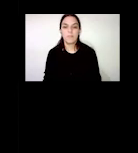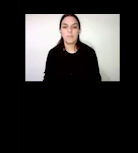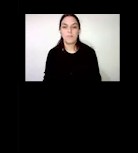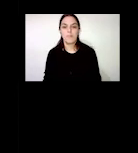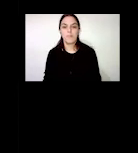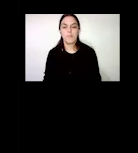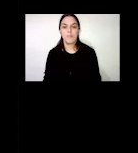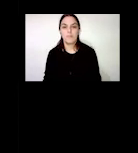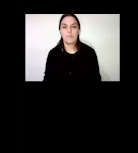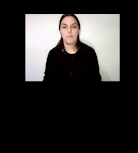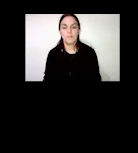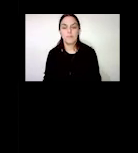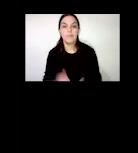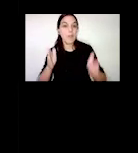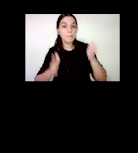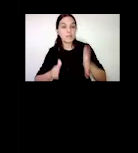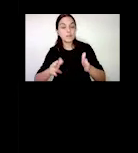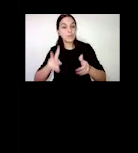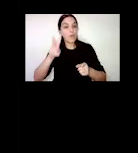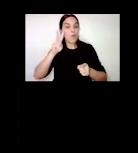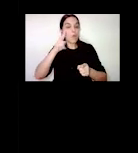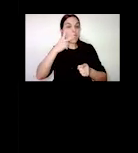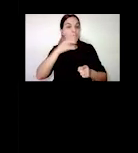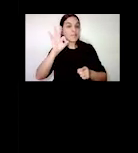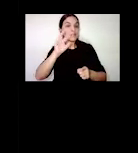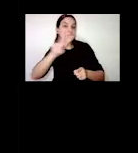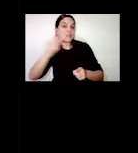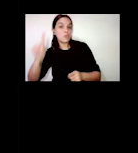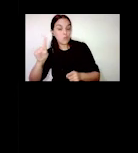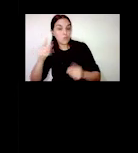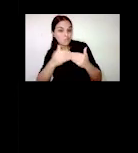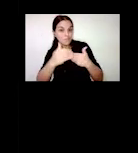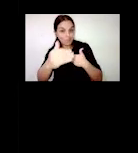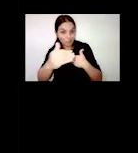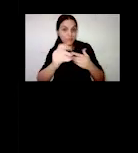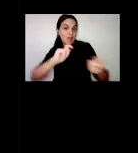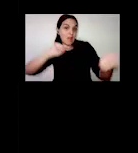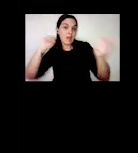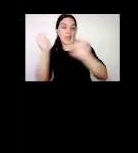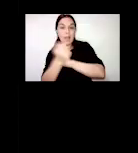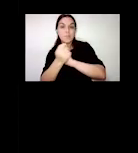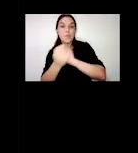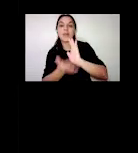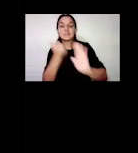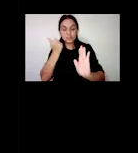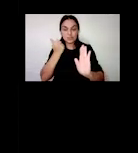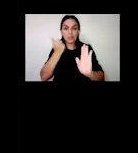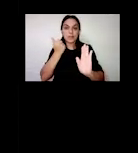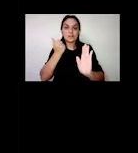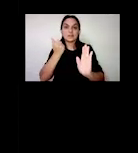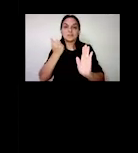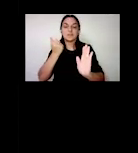A partir del periodo 2021, hubo una modificación de exención en cuanto